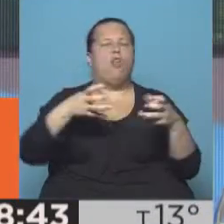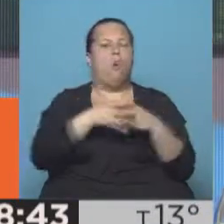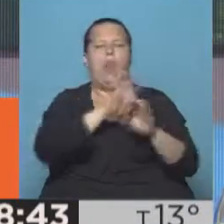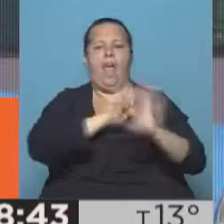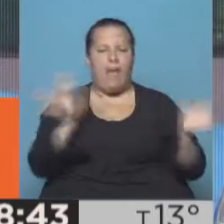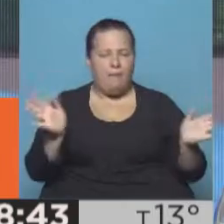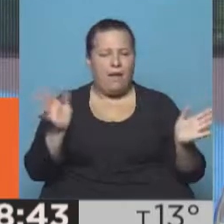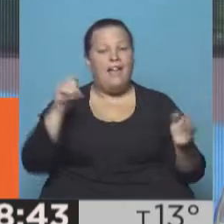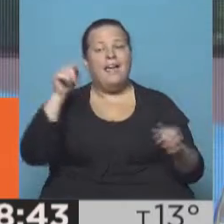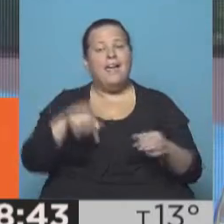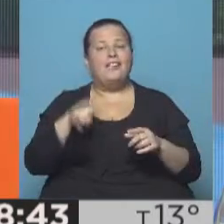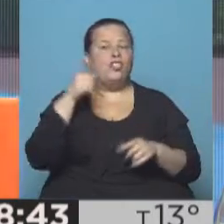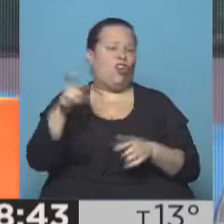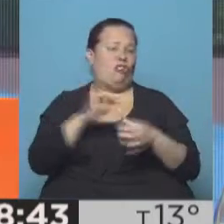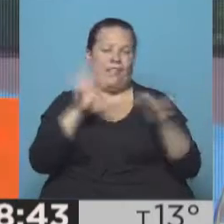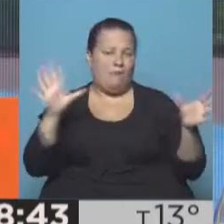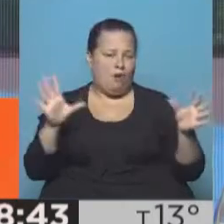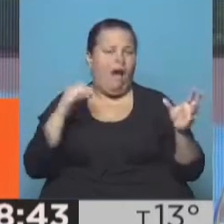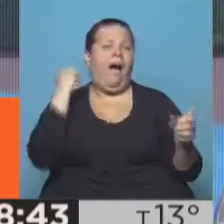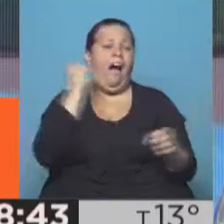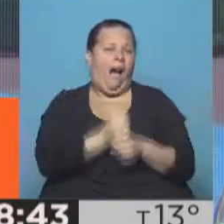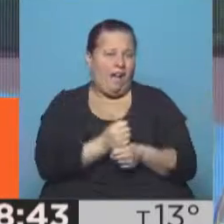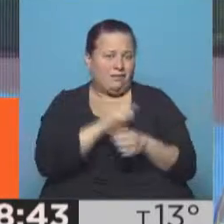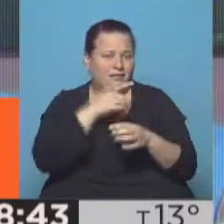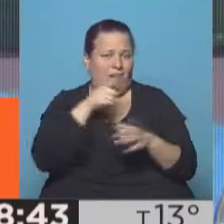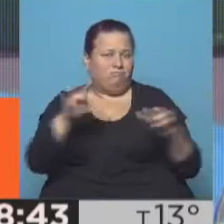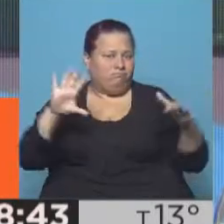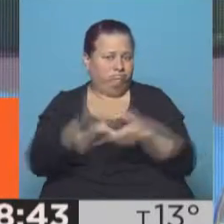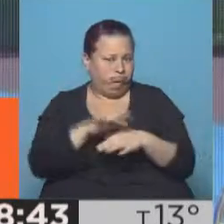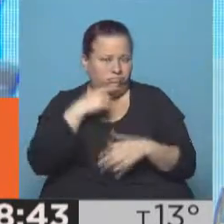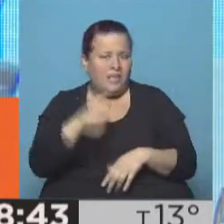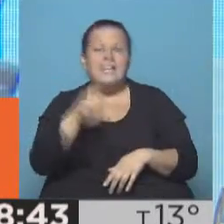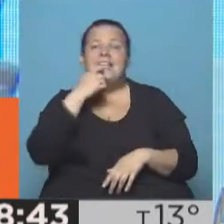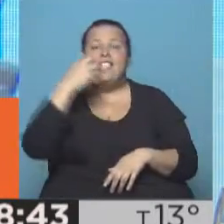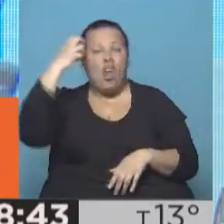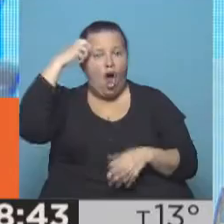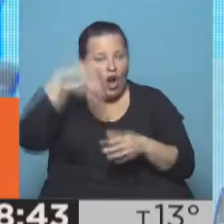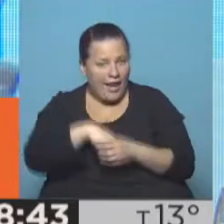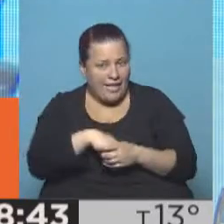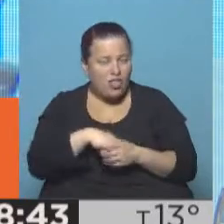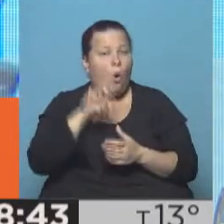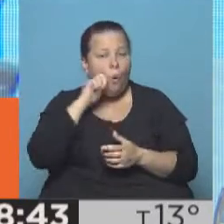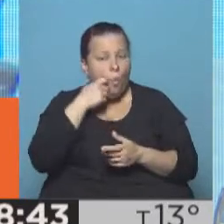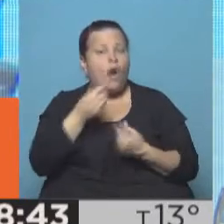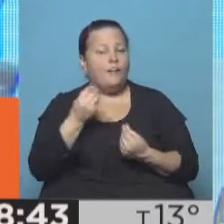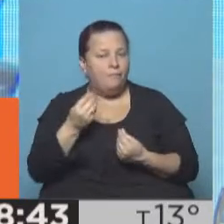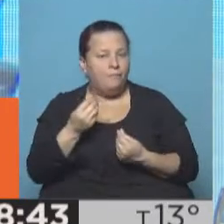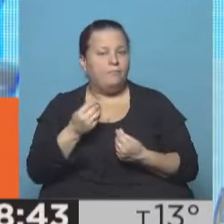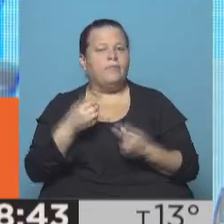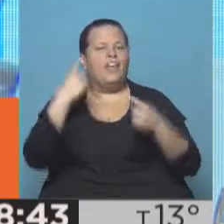político, y esto es antidemocrático hasta por definición. Si hay algo que tiene el Parlamento de riqueza, es